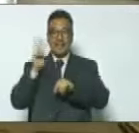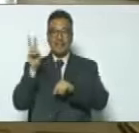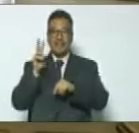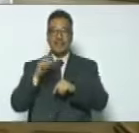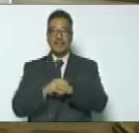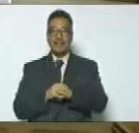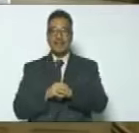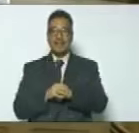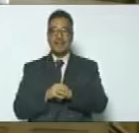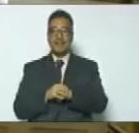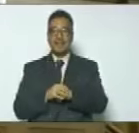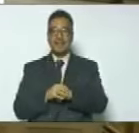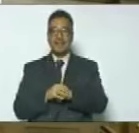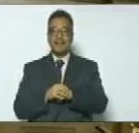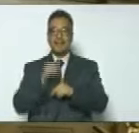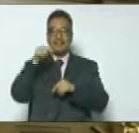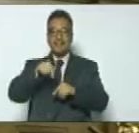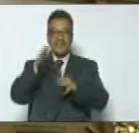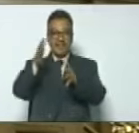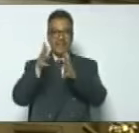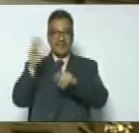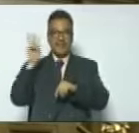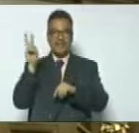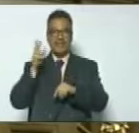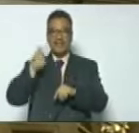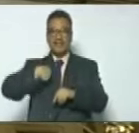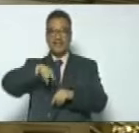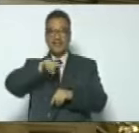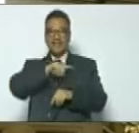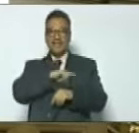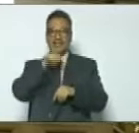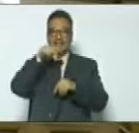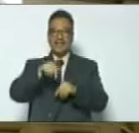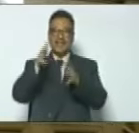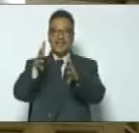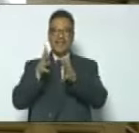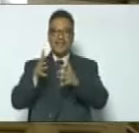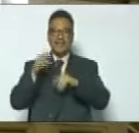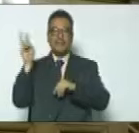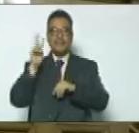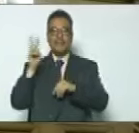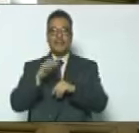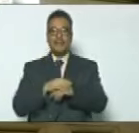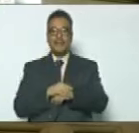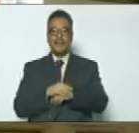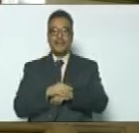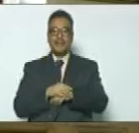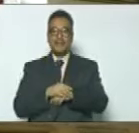Venezuela. Eso era campeones aquí en Venezuela. Nosotros nos conformamos con ser campeones aquí en Venezuela.